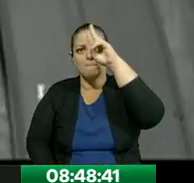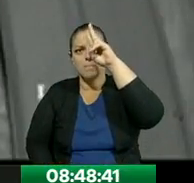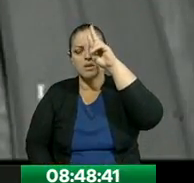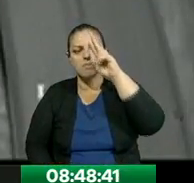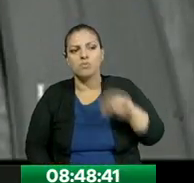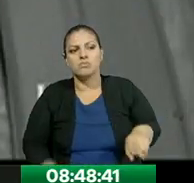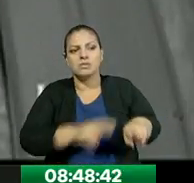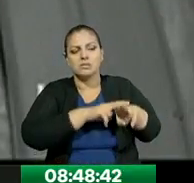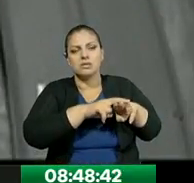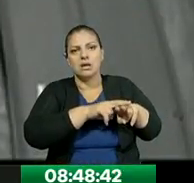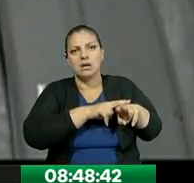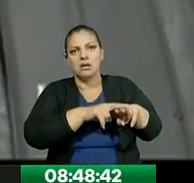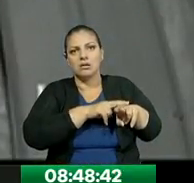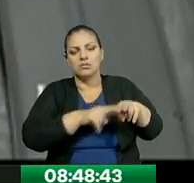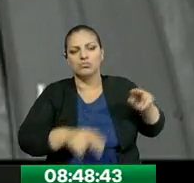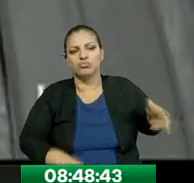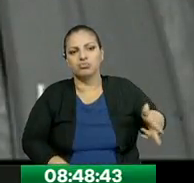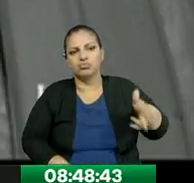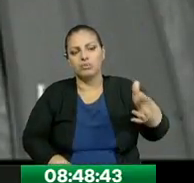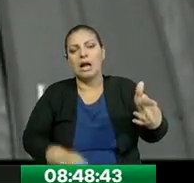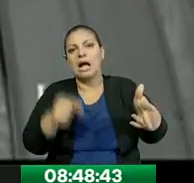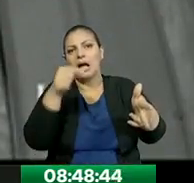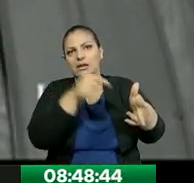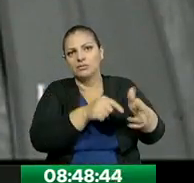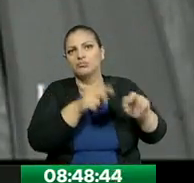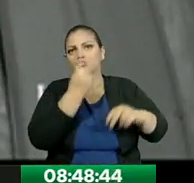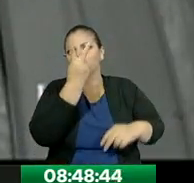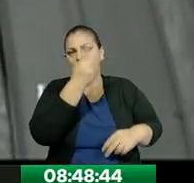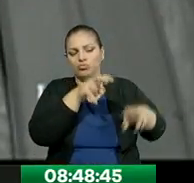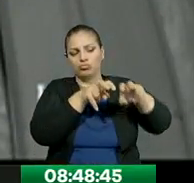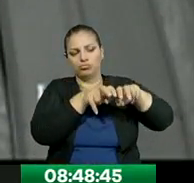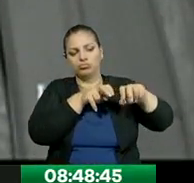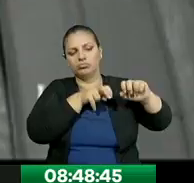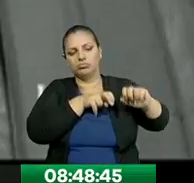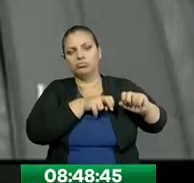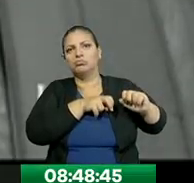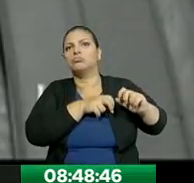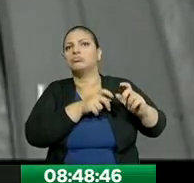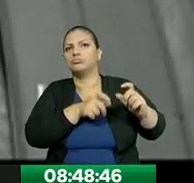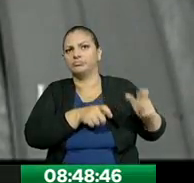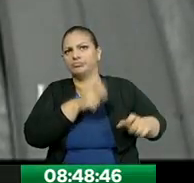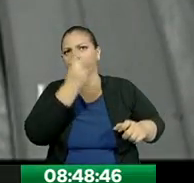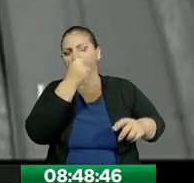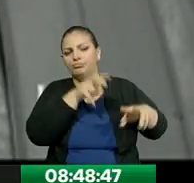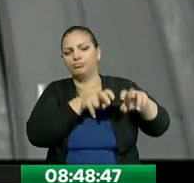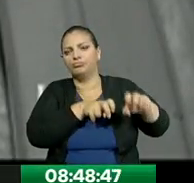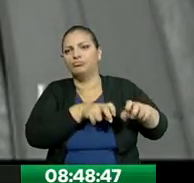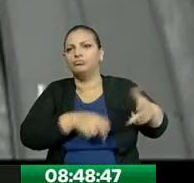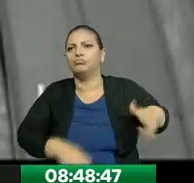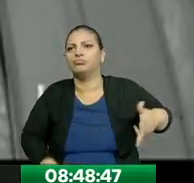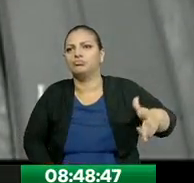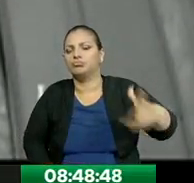cuyo interior se encontraban dos personas más, informó Jorge Salazar.